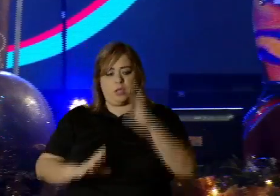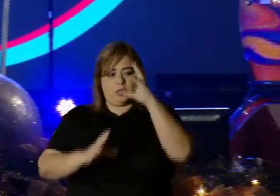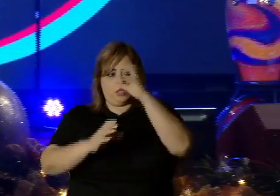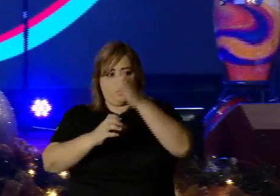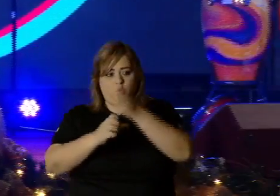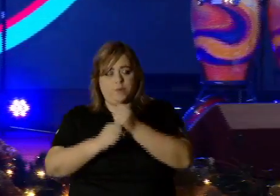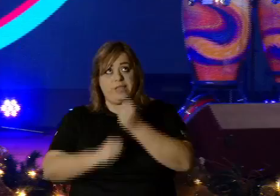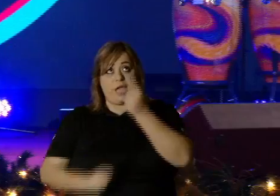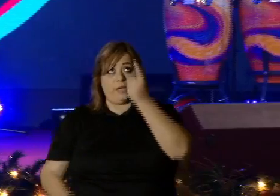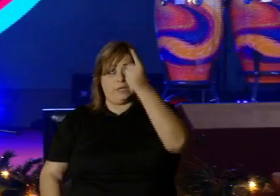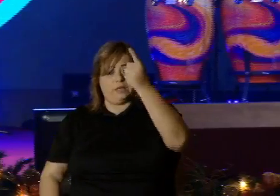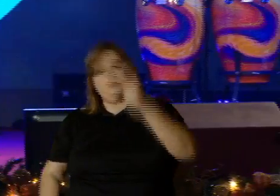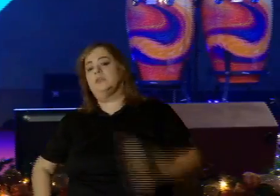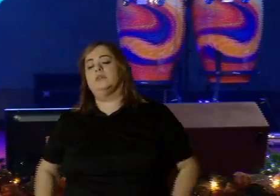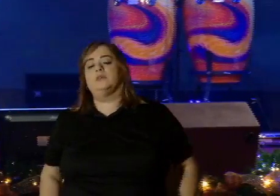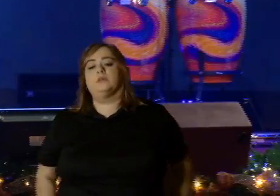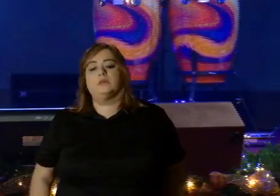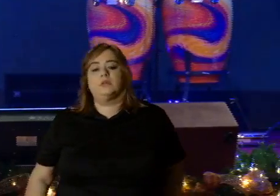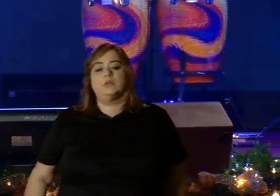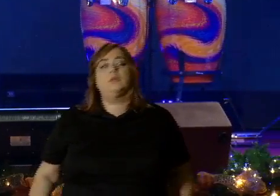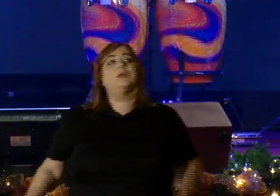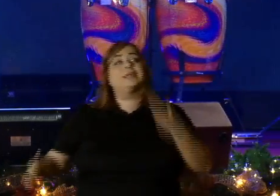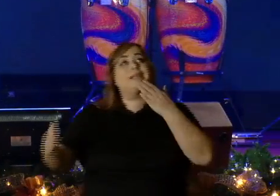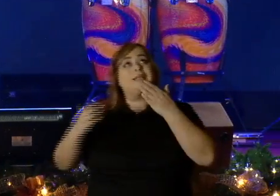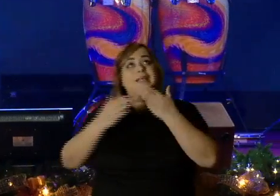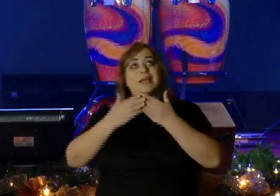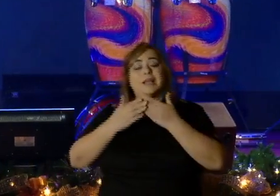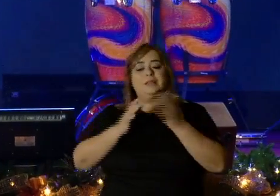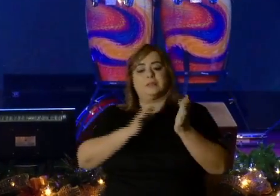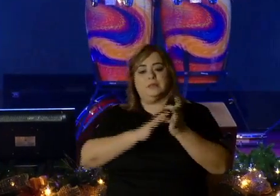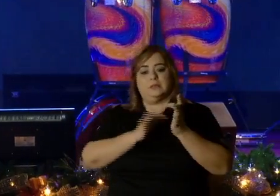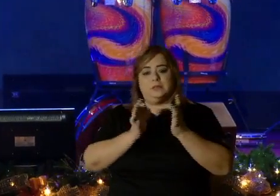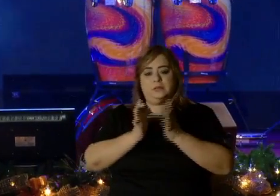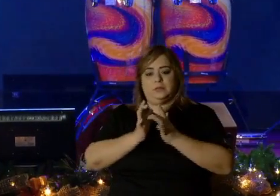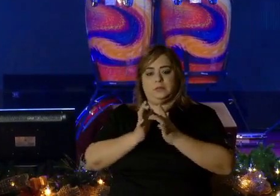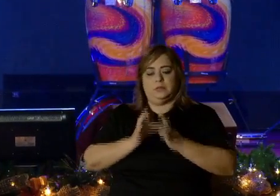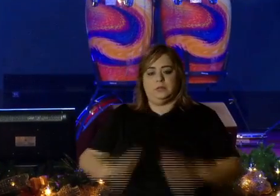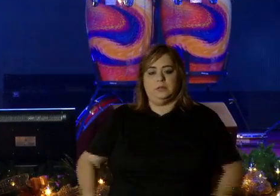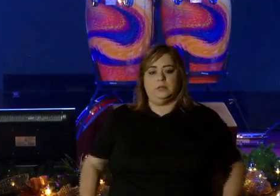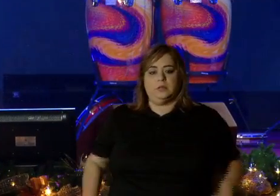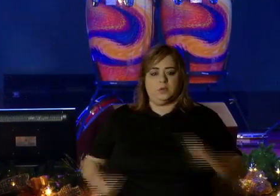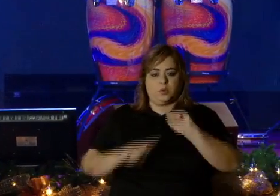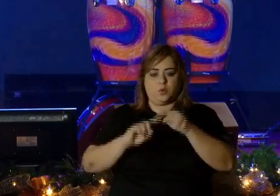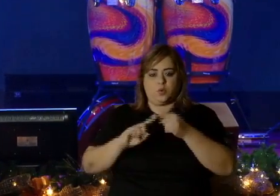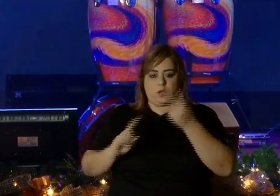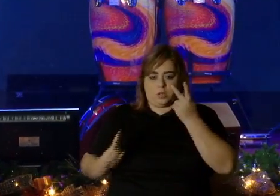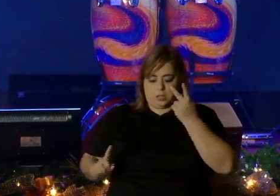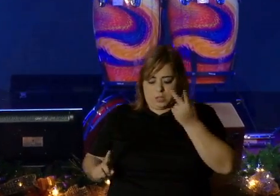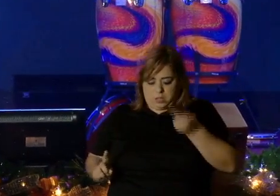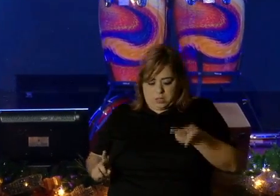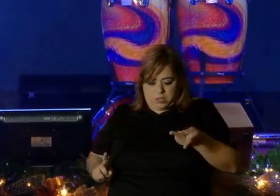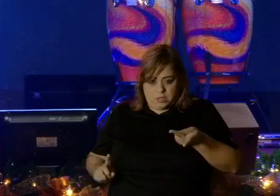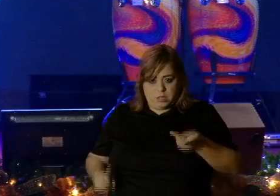en Él. Gracias, Jesús. Y cuando miré así al piso, vi una neverita y le dije al